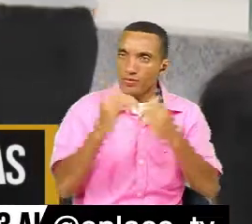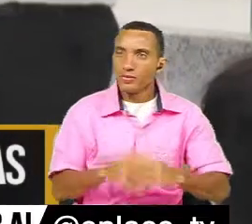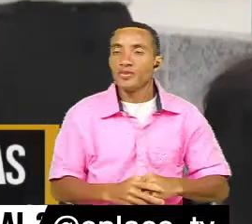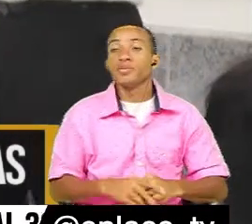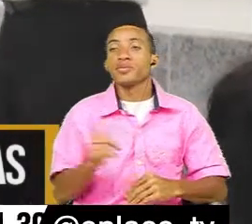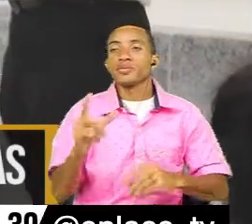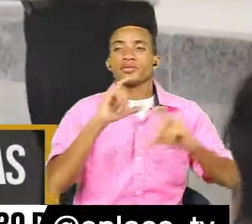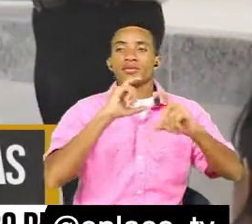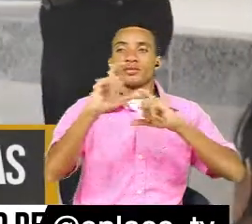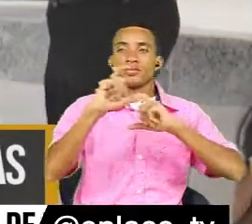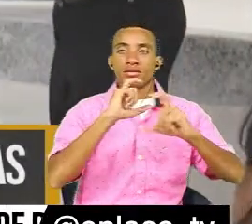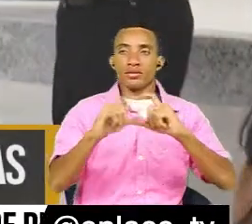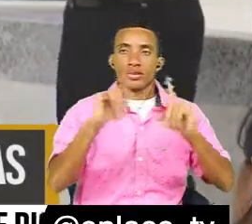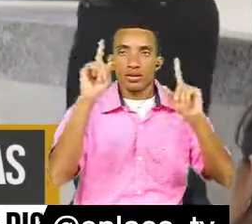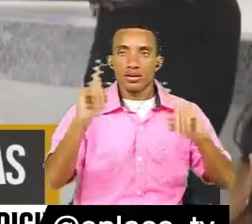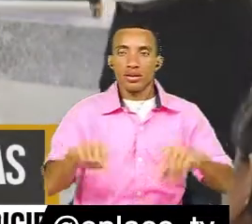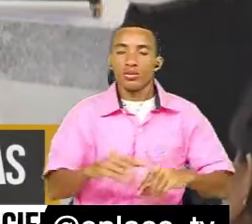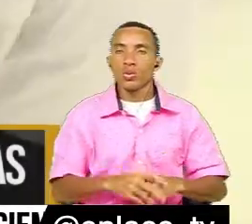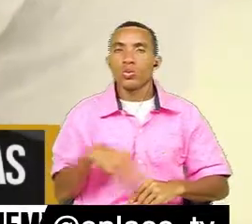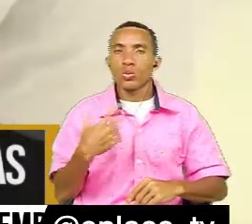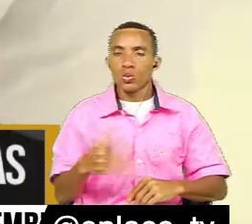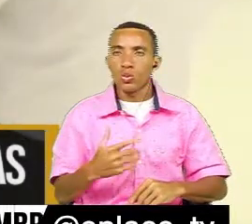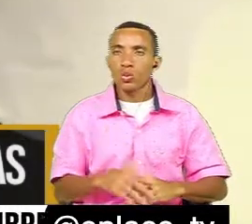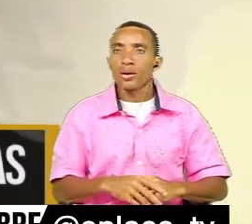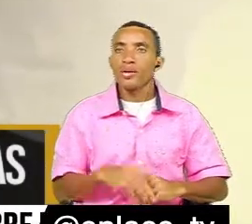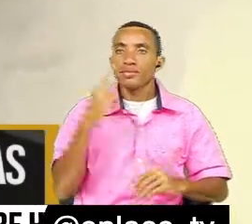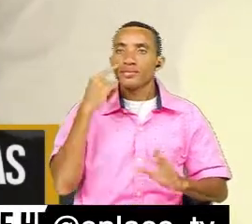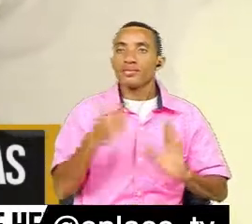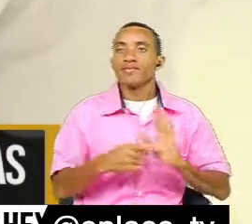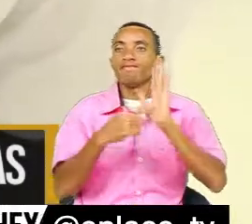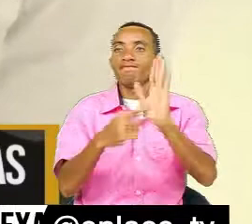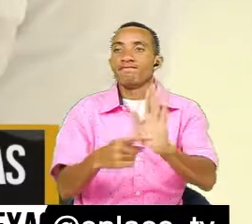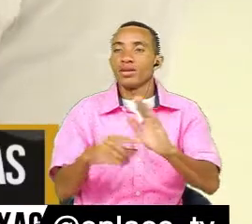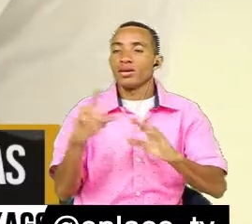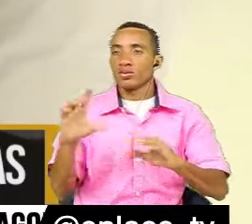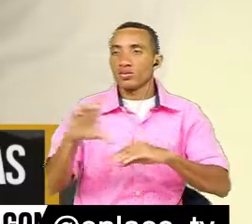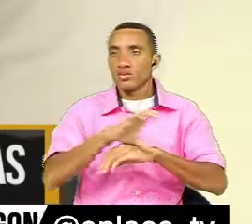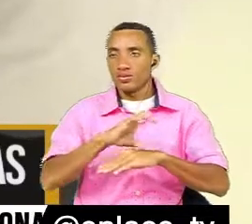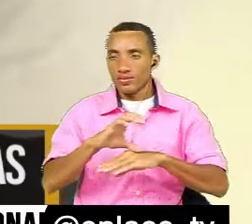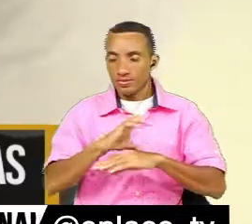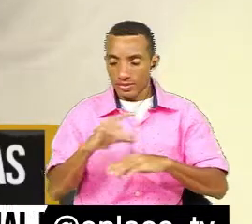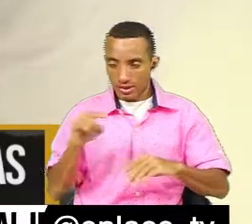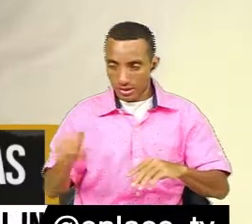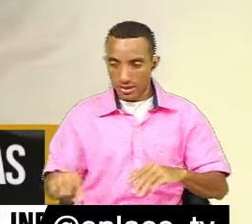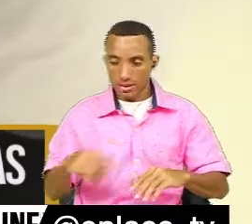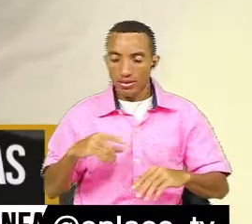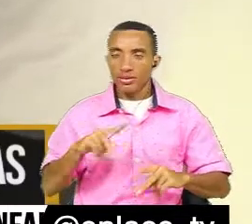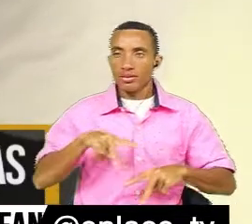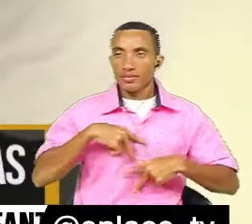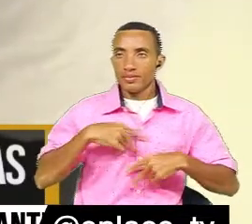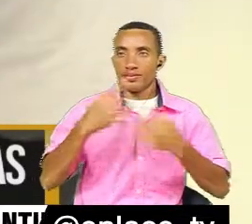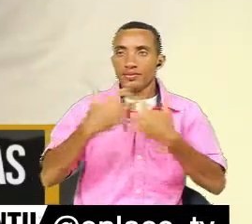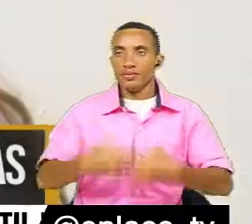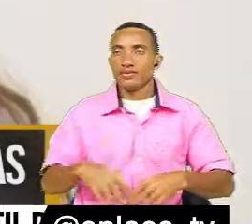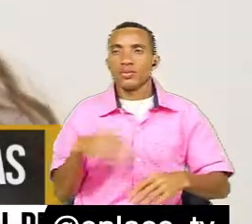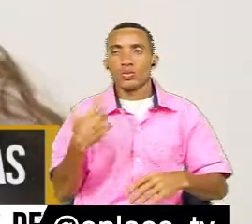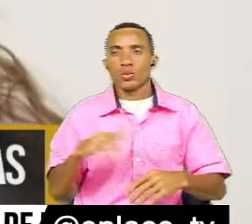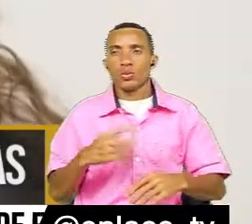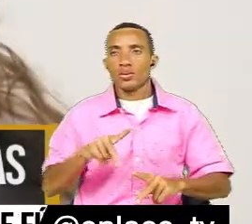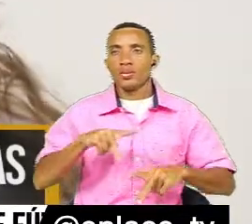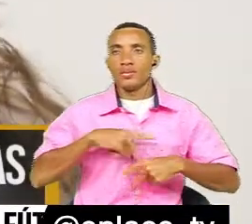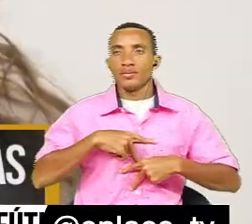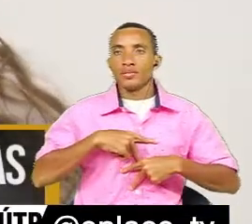Cámara de Comercio ha resaltado la intención que se tiene de mostrar la grandeza de los empresarios locales, como en este caso, el propietario de Las Delicias. Los